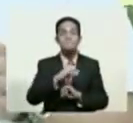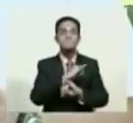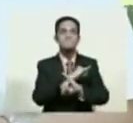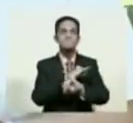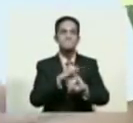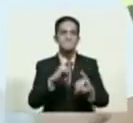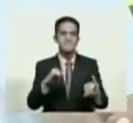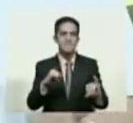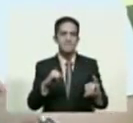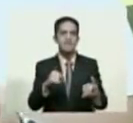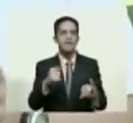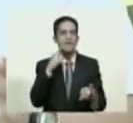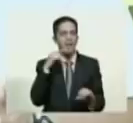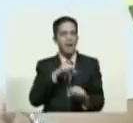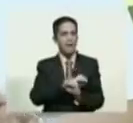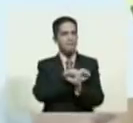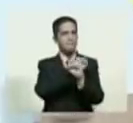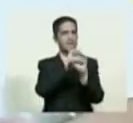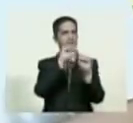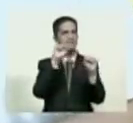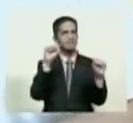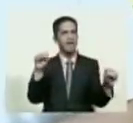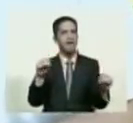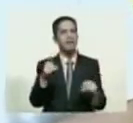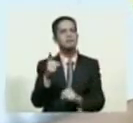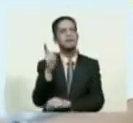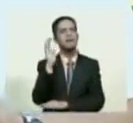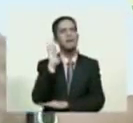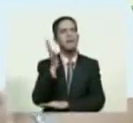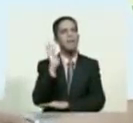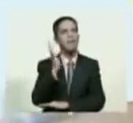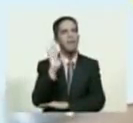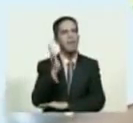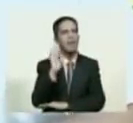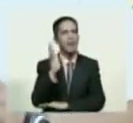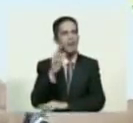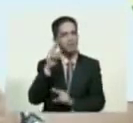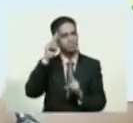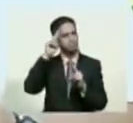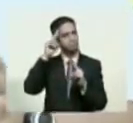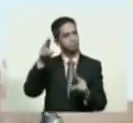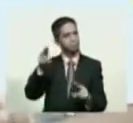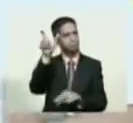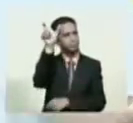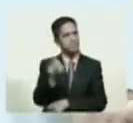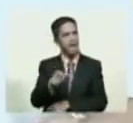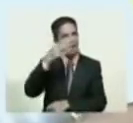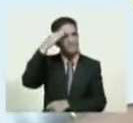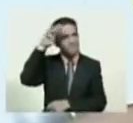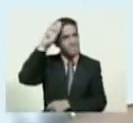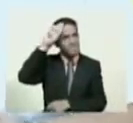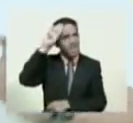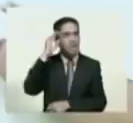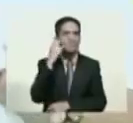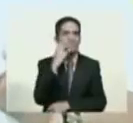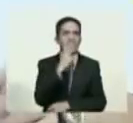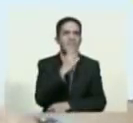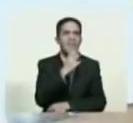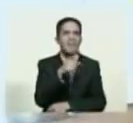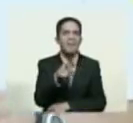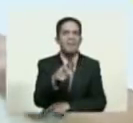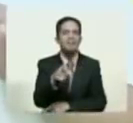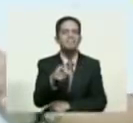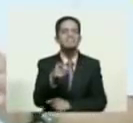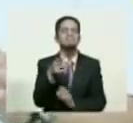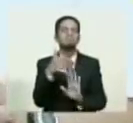actividades desde la mañana, una de ellas una plenaria en la cual se le ha rendido tributo al comandante Fidel Castro Ruz por su discurso, el